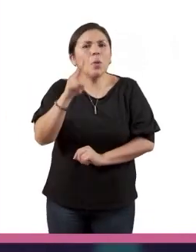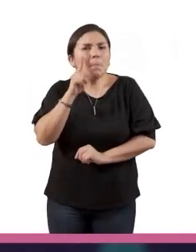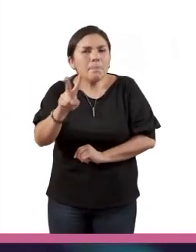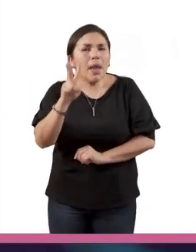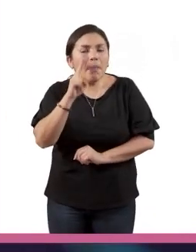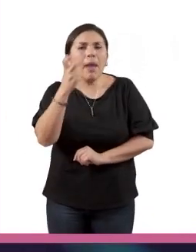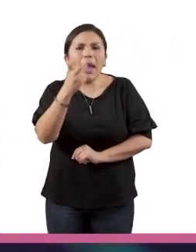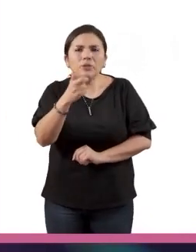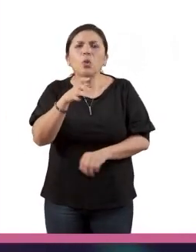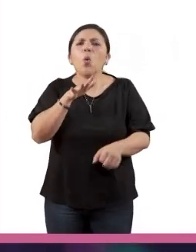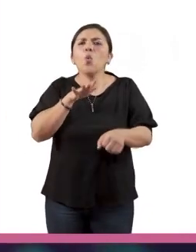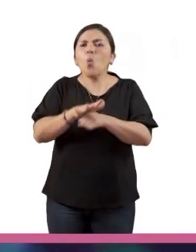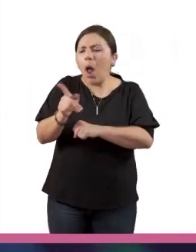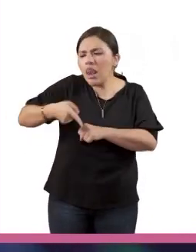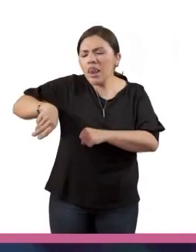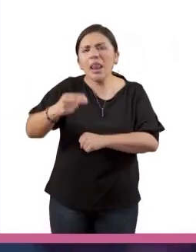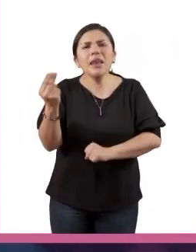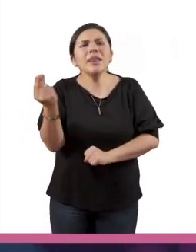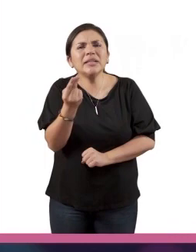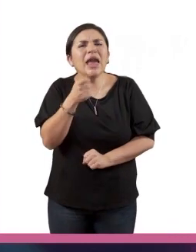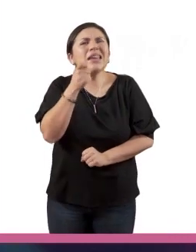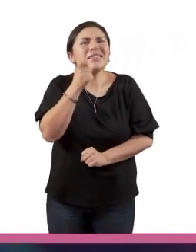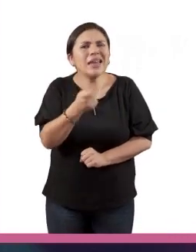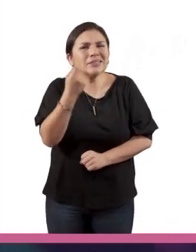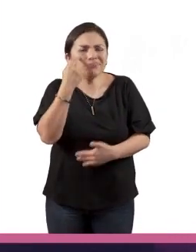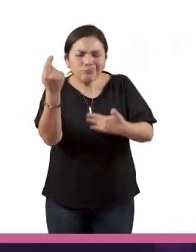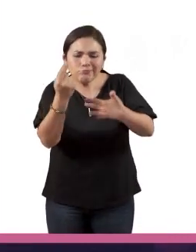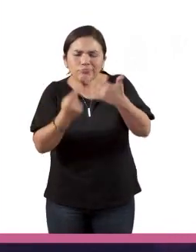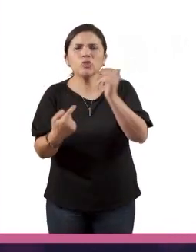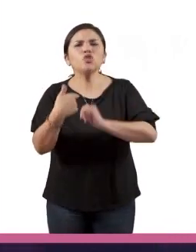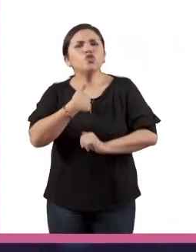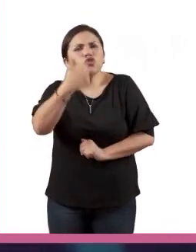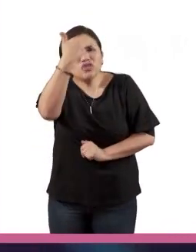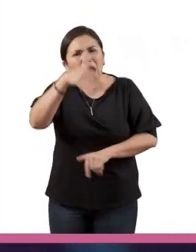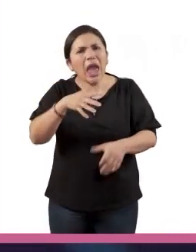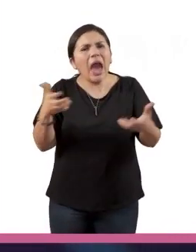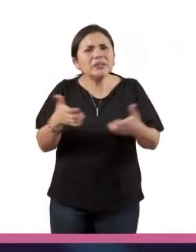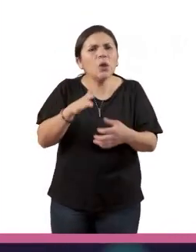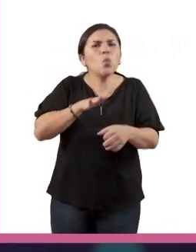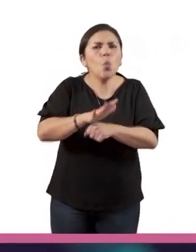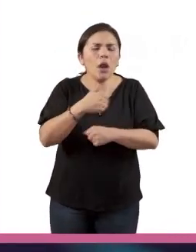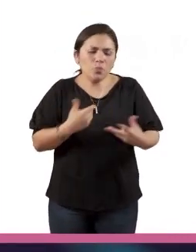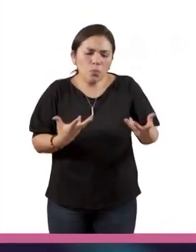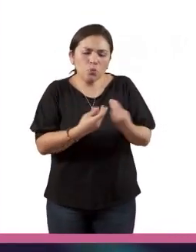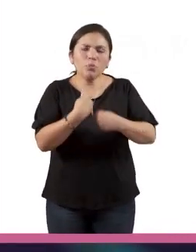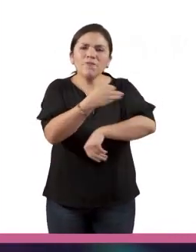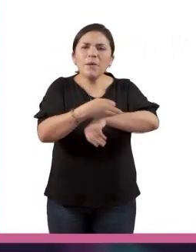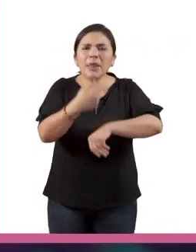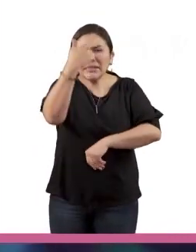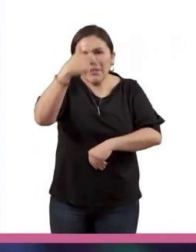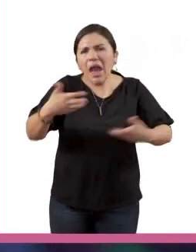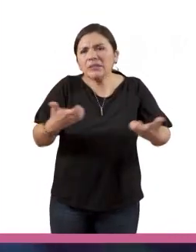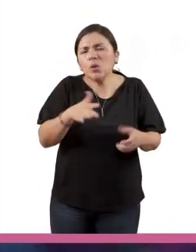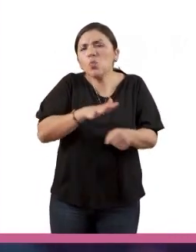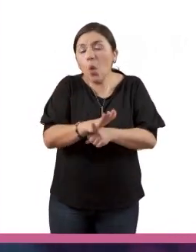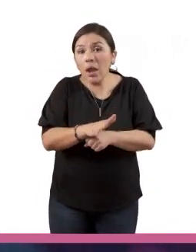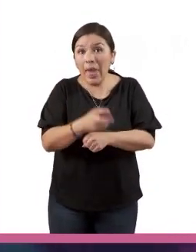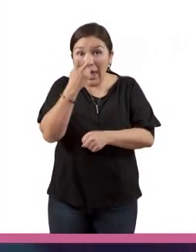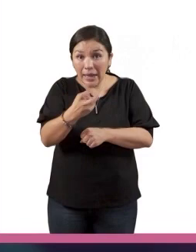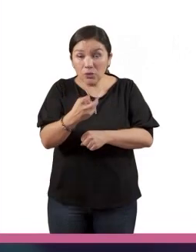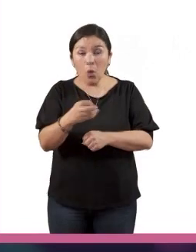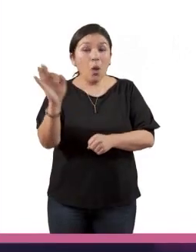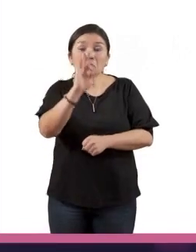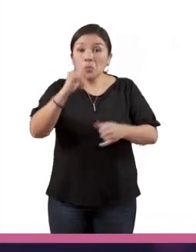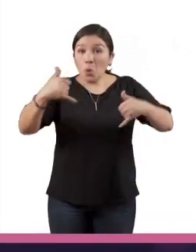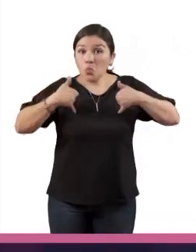ver a la comunidad para ver qué es lo que necesita mi entorno, para qué soy bueno, para qué es buena mi